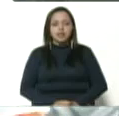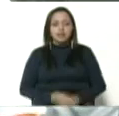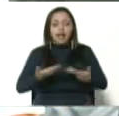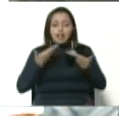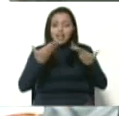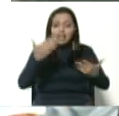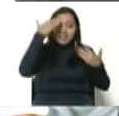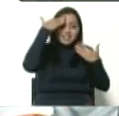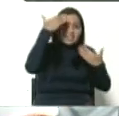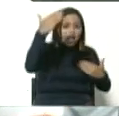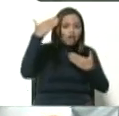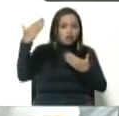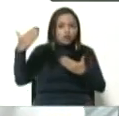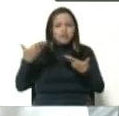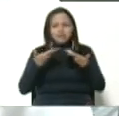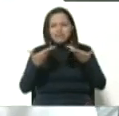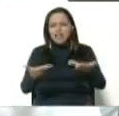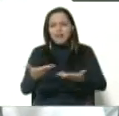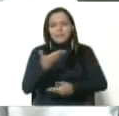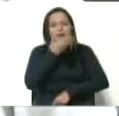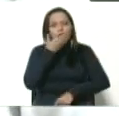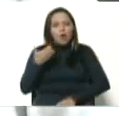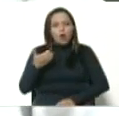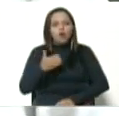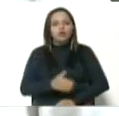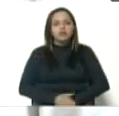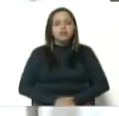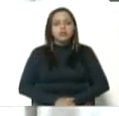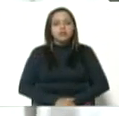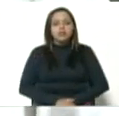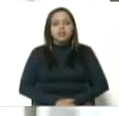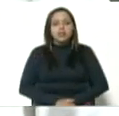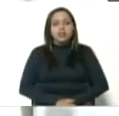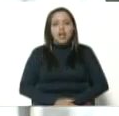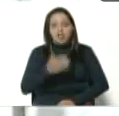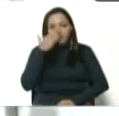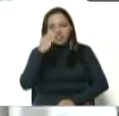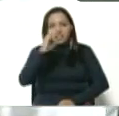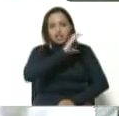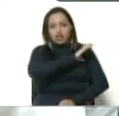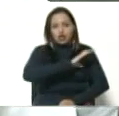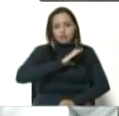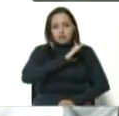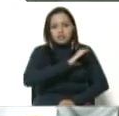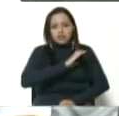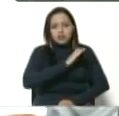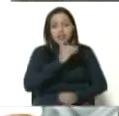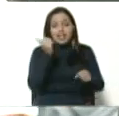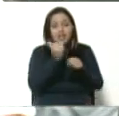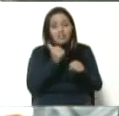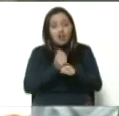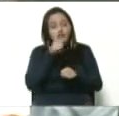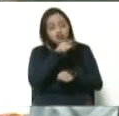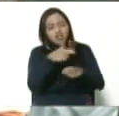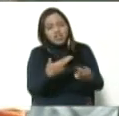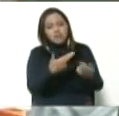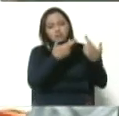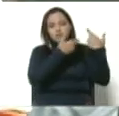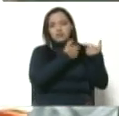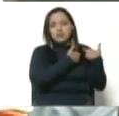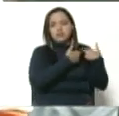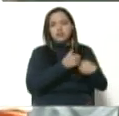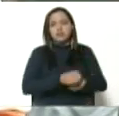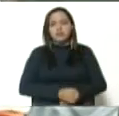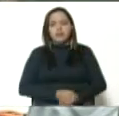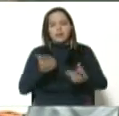saludo y desearle el mejor de los éxitos al frente de la Comisión, cargo que dignamente usted representa,